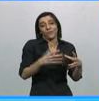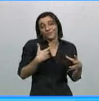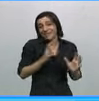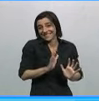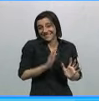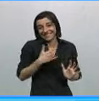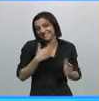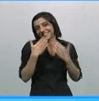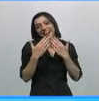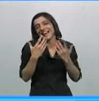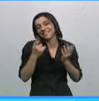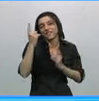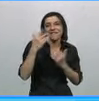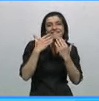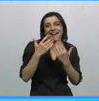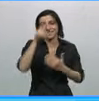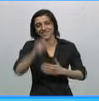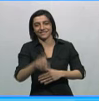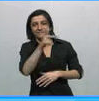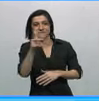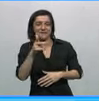pero nada más que eso.